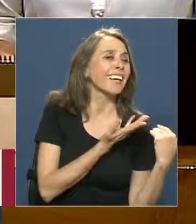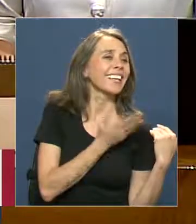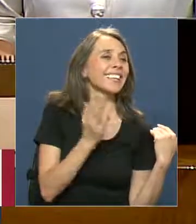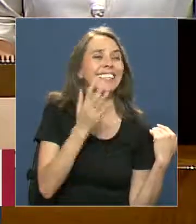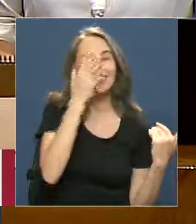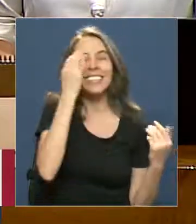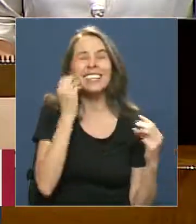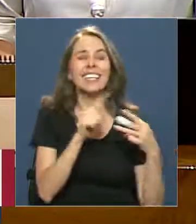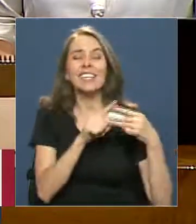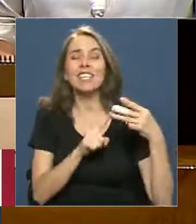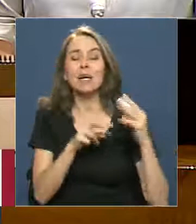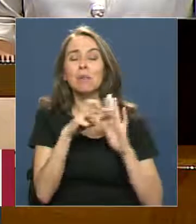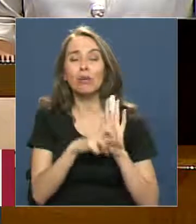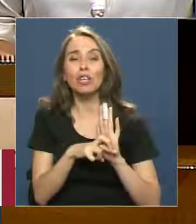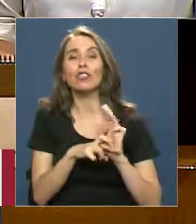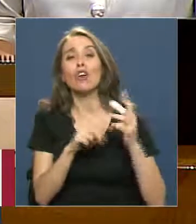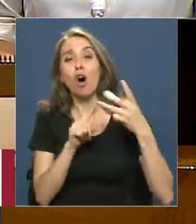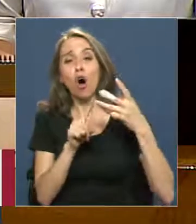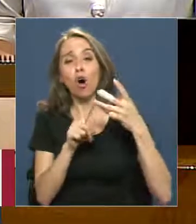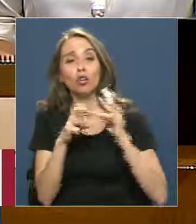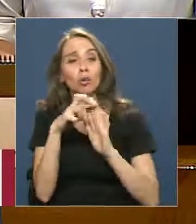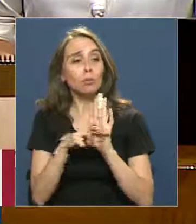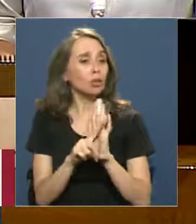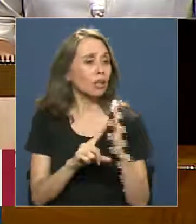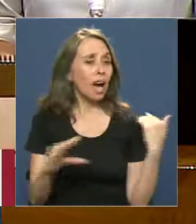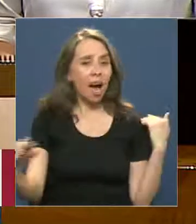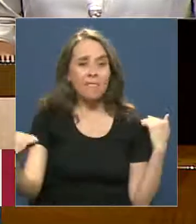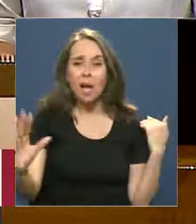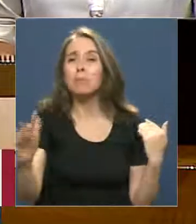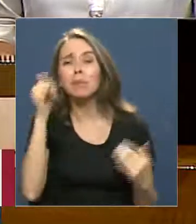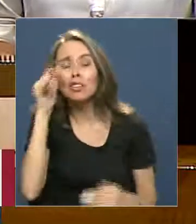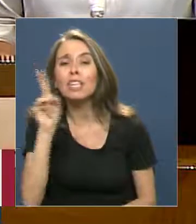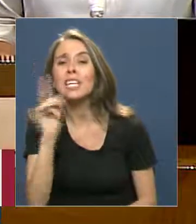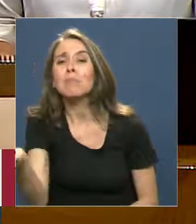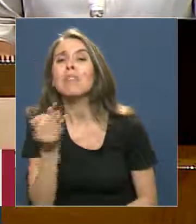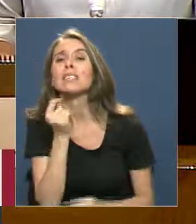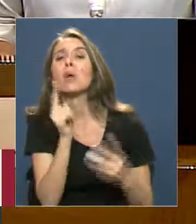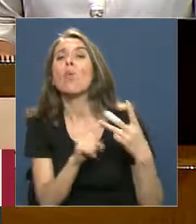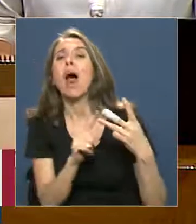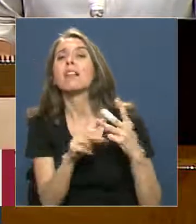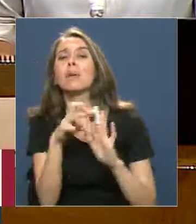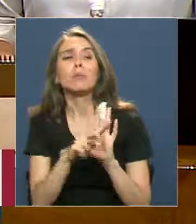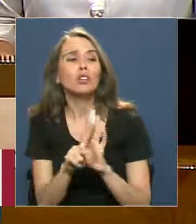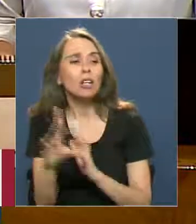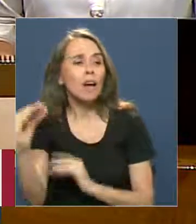Habían tres proyectos. Bueno, el otro proyecto, perdón, ¿alguien me lo recuerda?